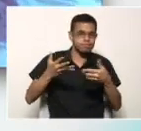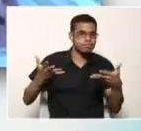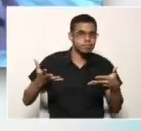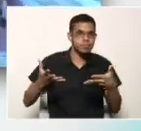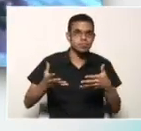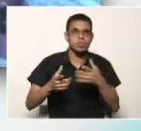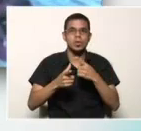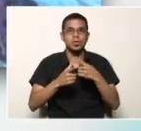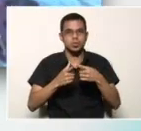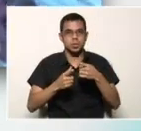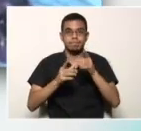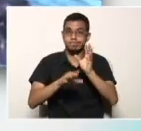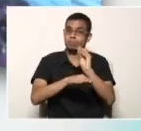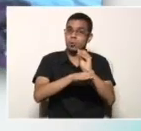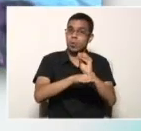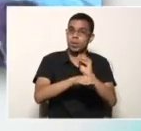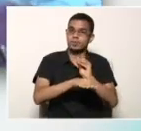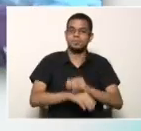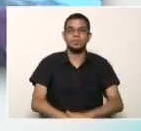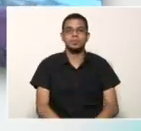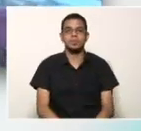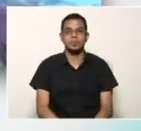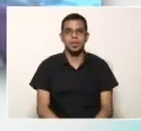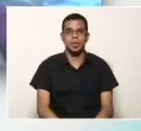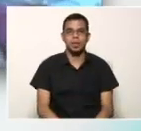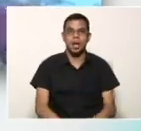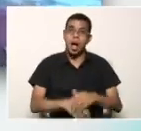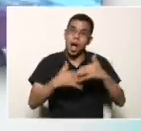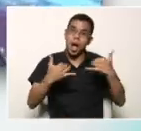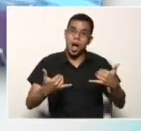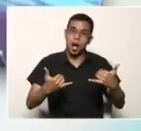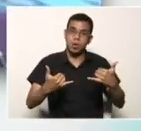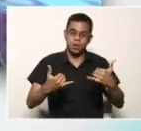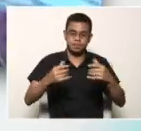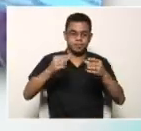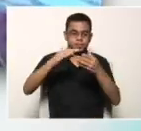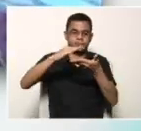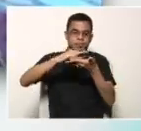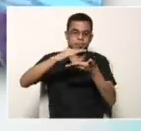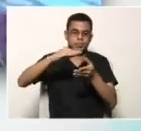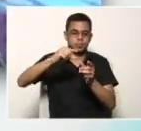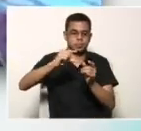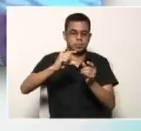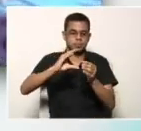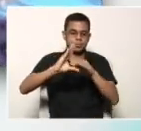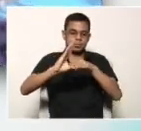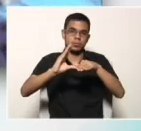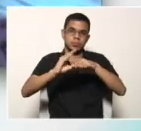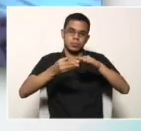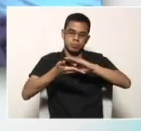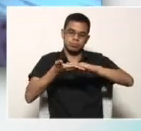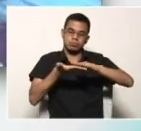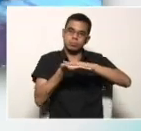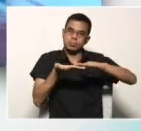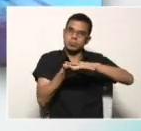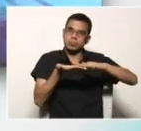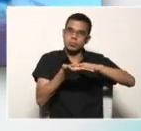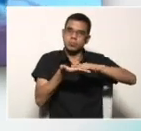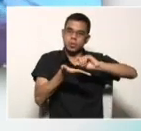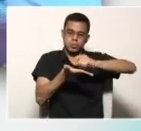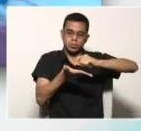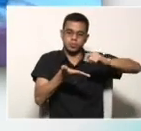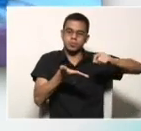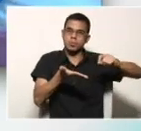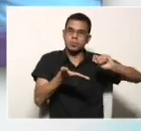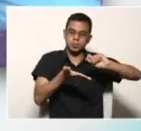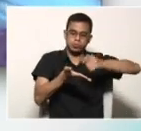ok. Luego quito los tornillos que van en la parte de la base, aquí está el encendido, véanlo acá, el